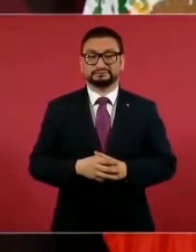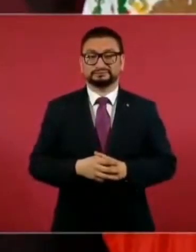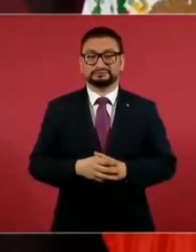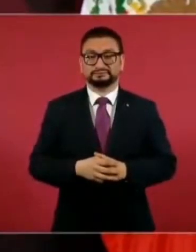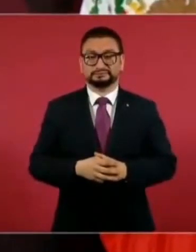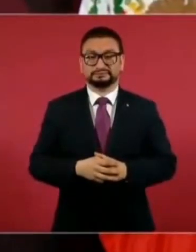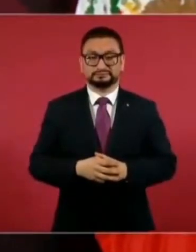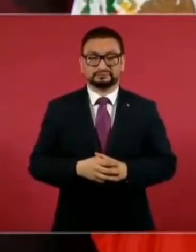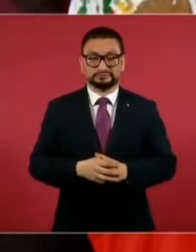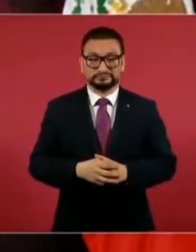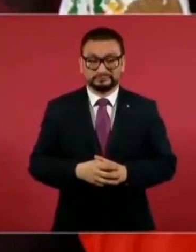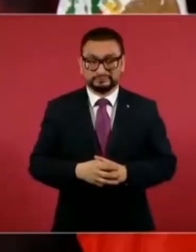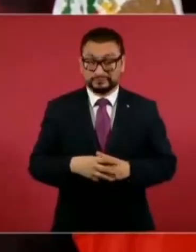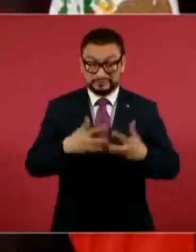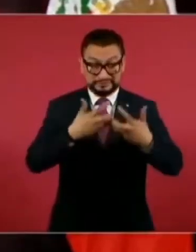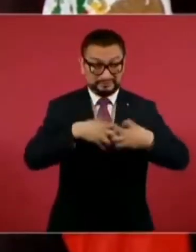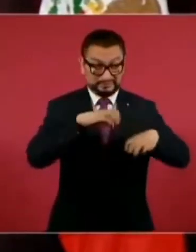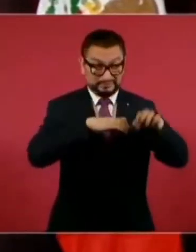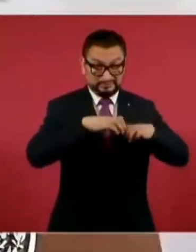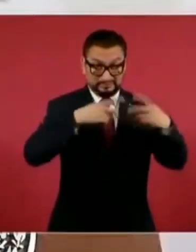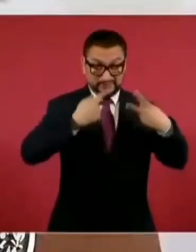¿Me ayudaron los empresarios?